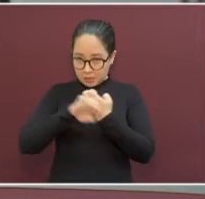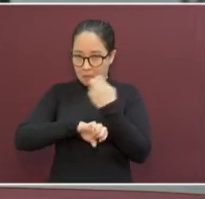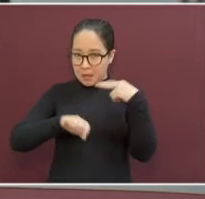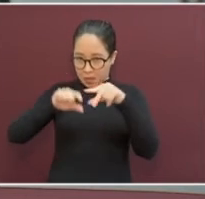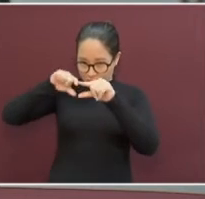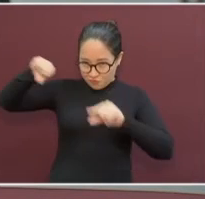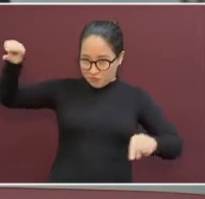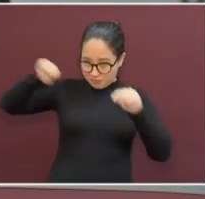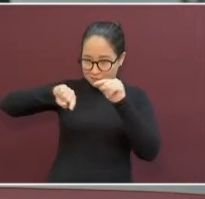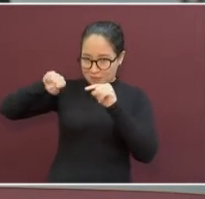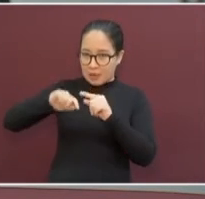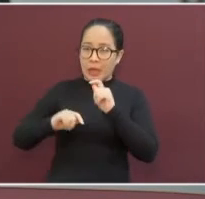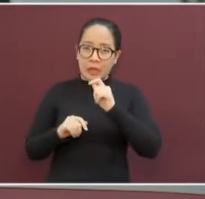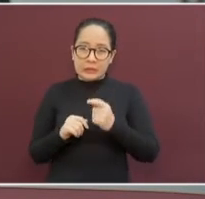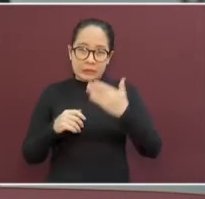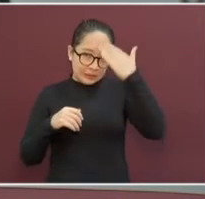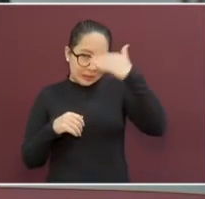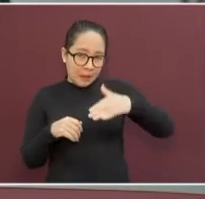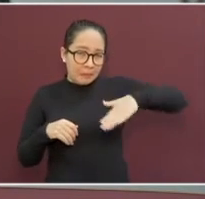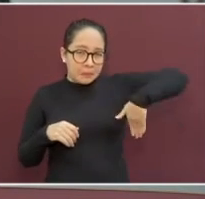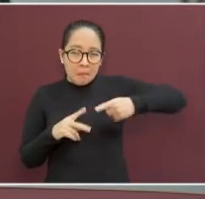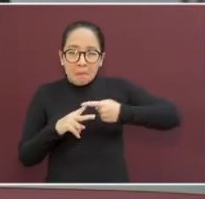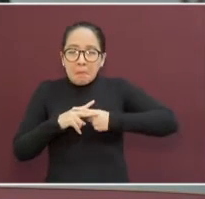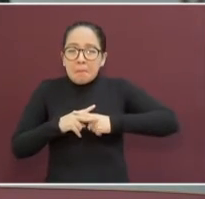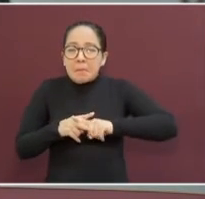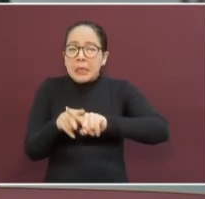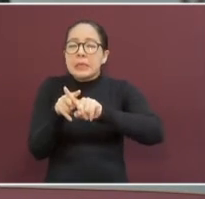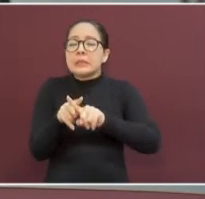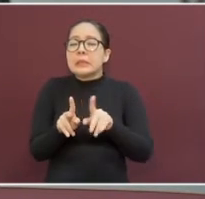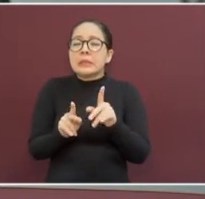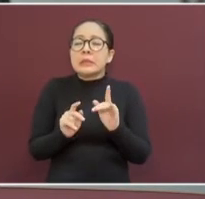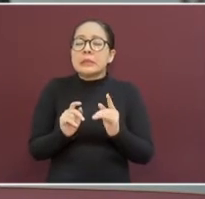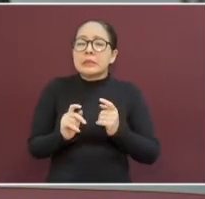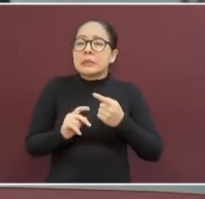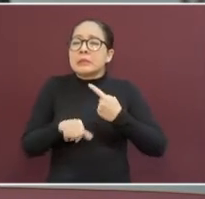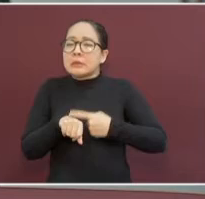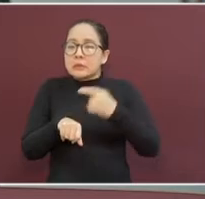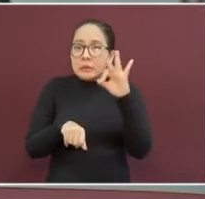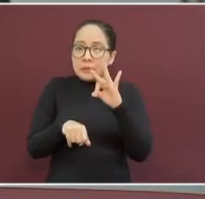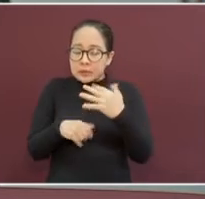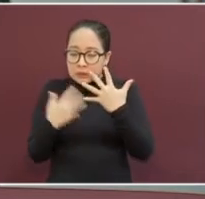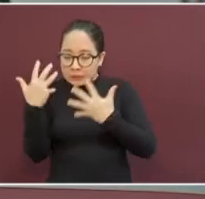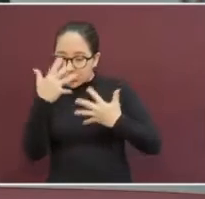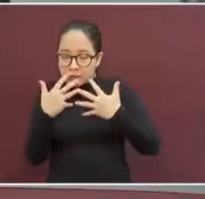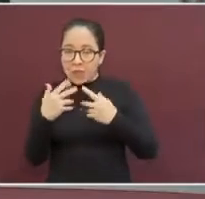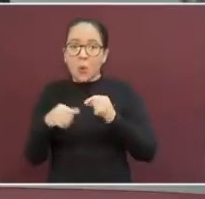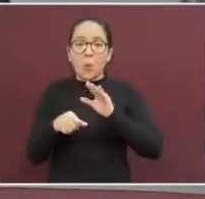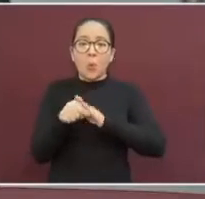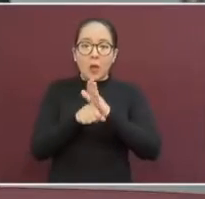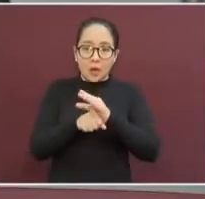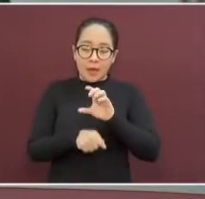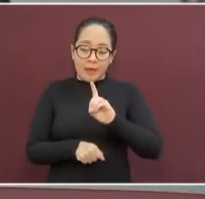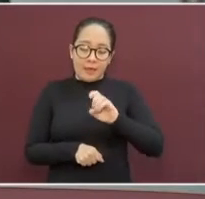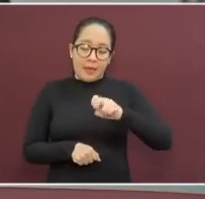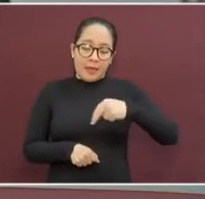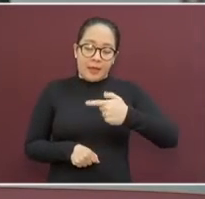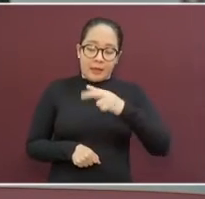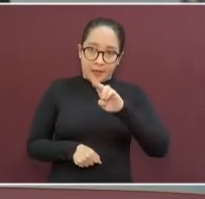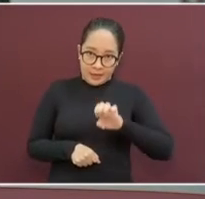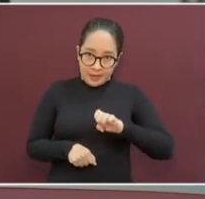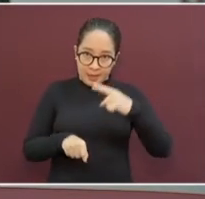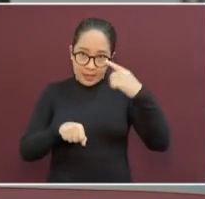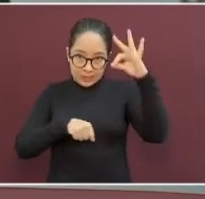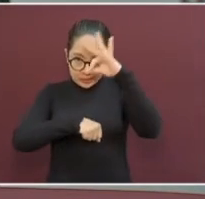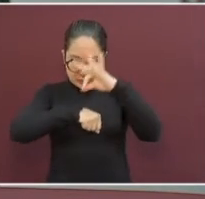por sus síntomas similares en las primeras etapas pueden ser confundidos estos son el dengue y el cob y 19 ambas